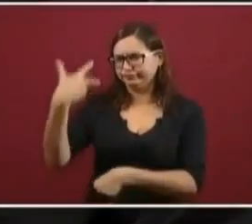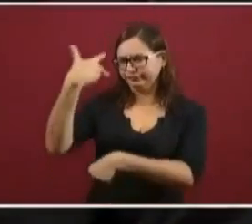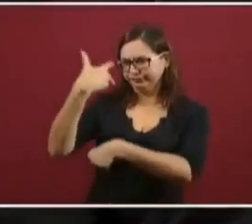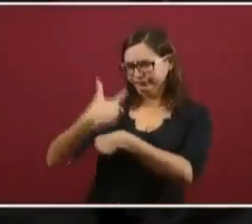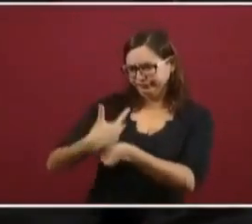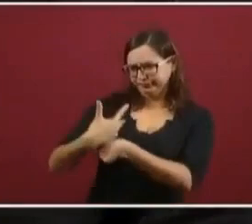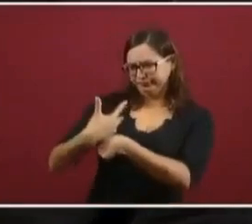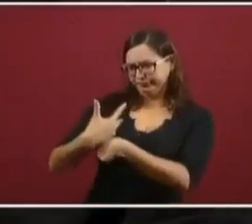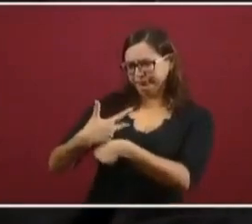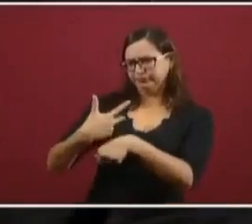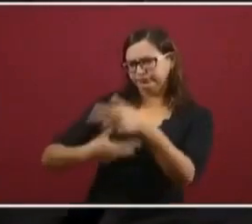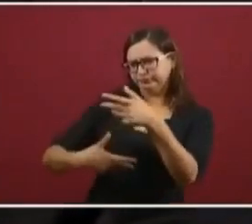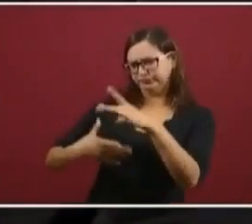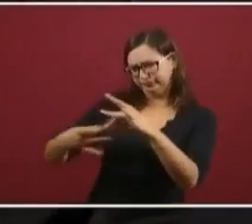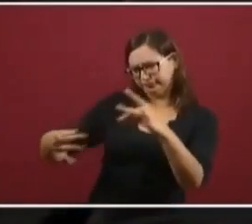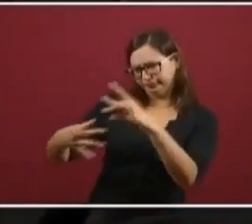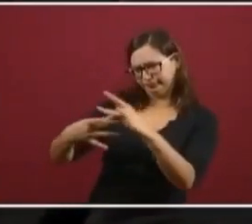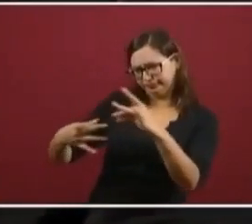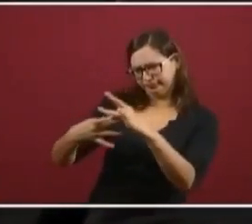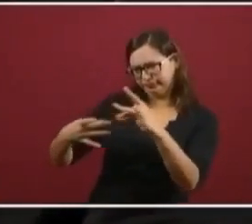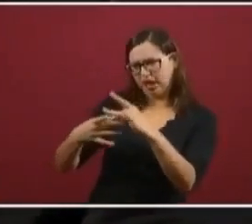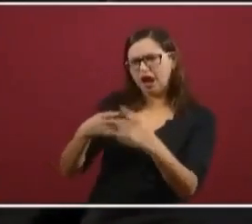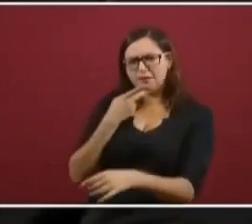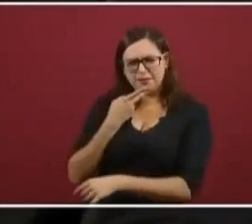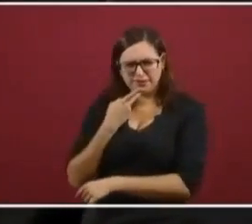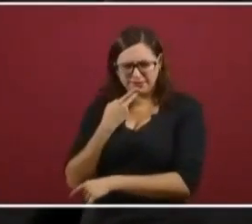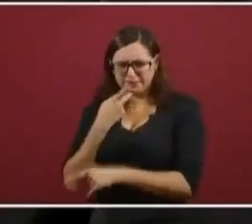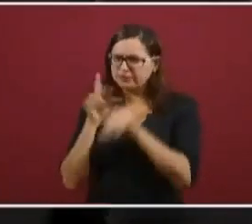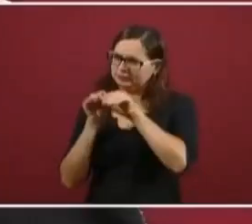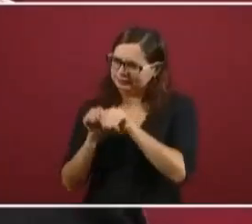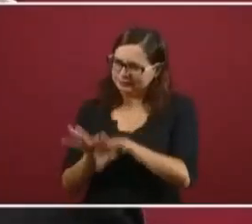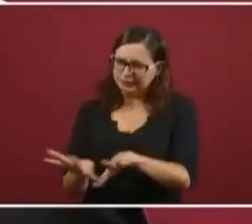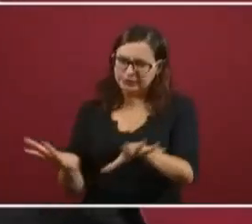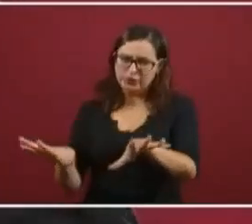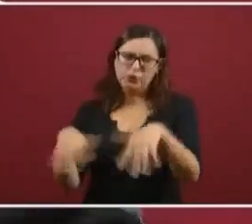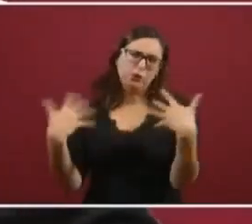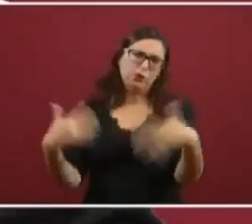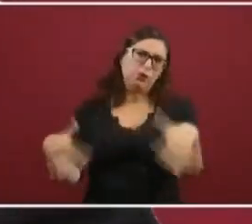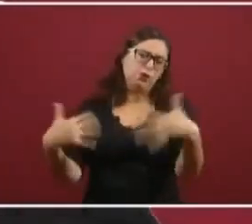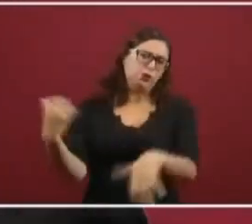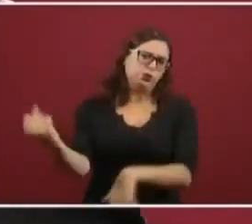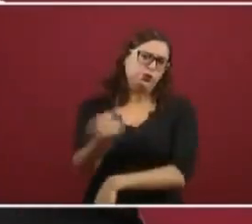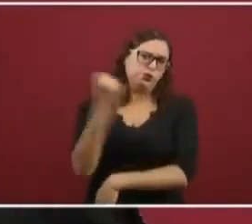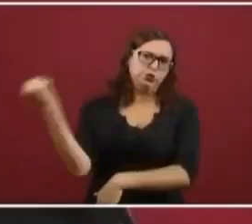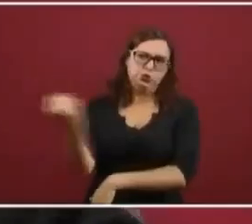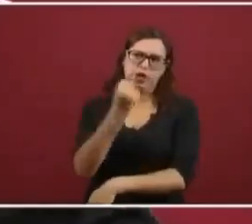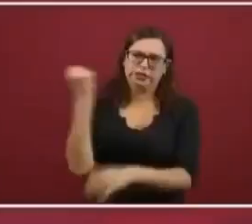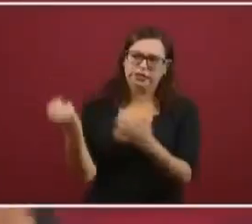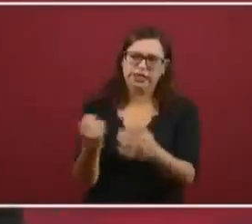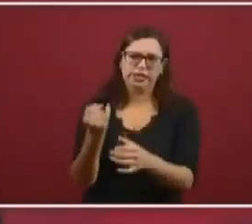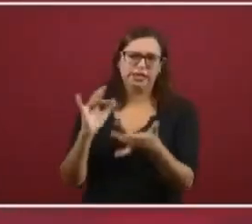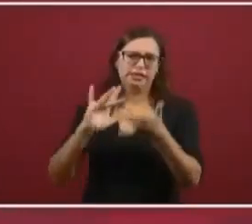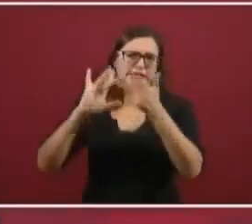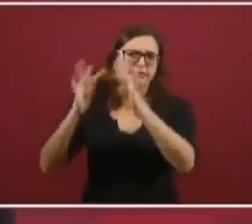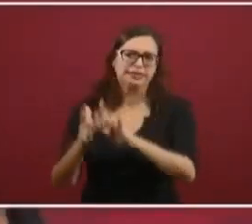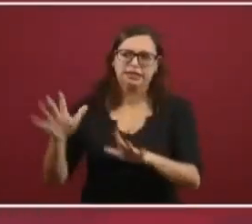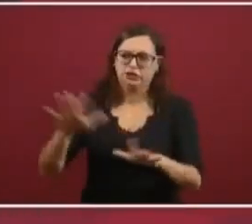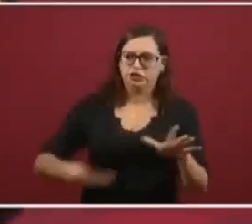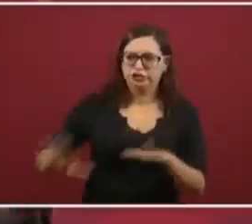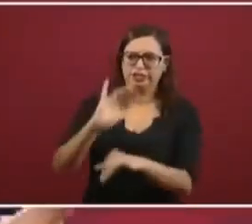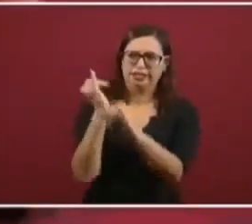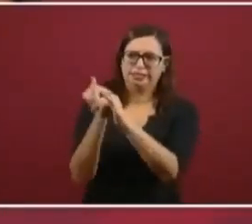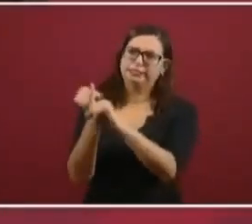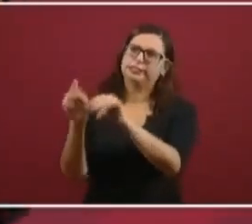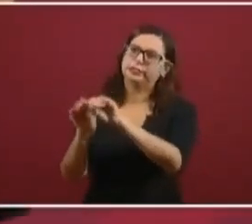benditas redes sociales porque los medios convencionales estaban pero